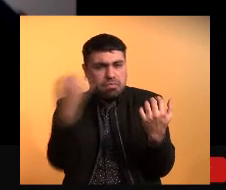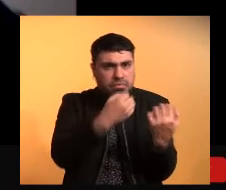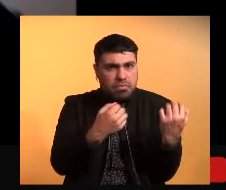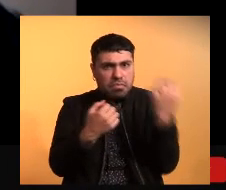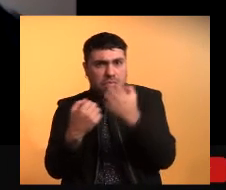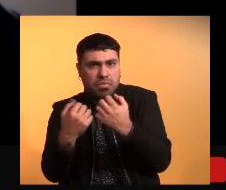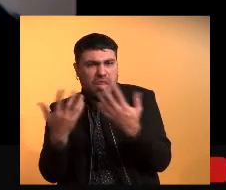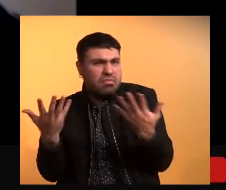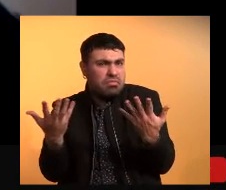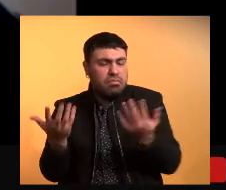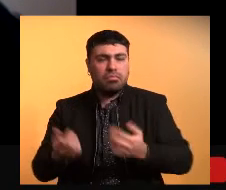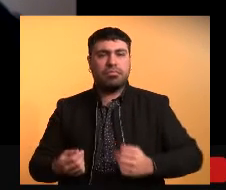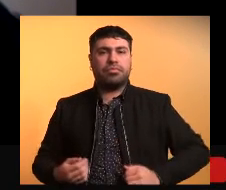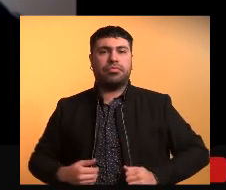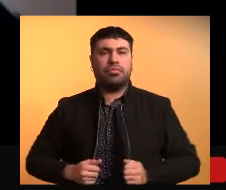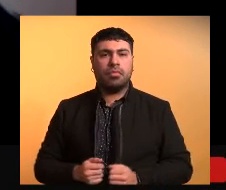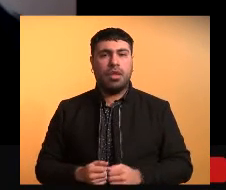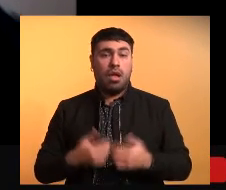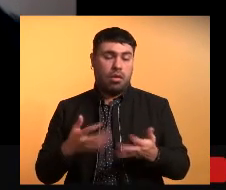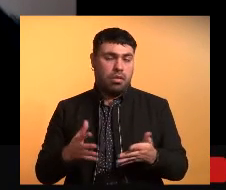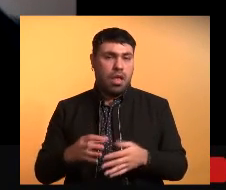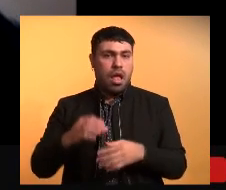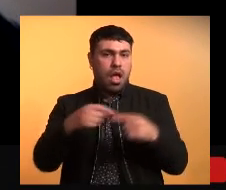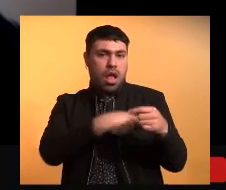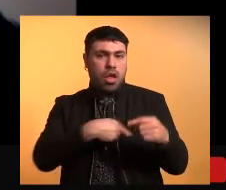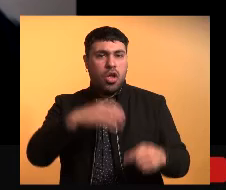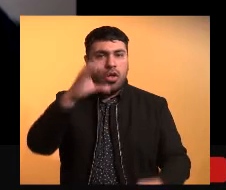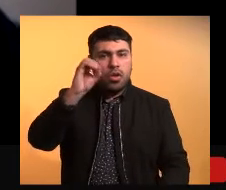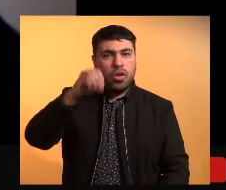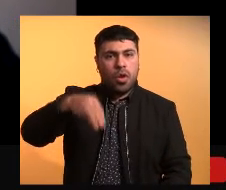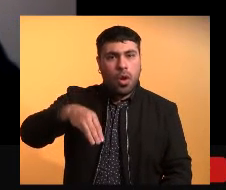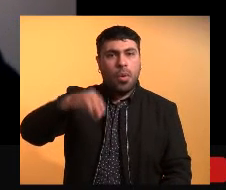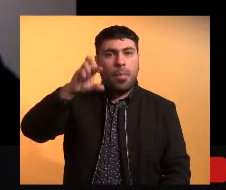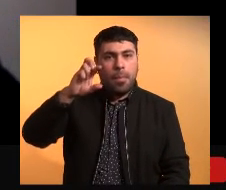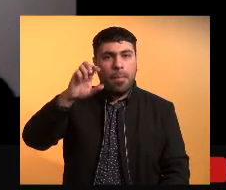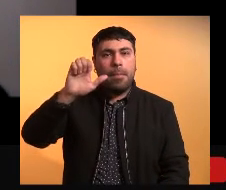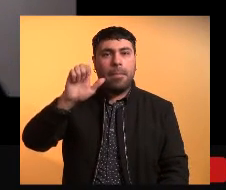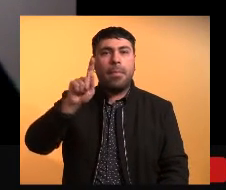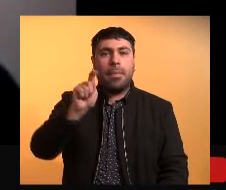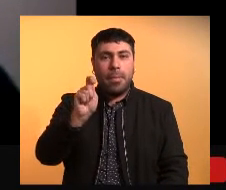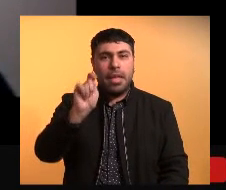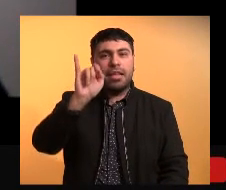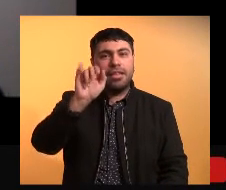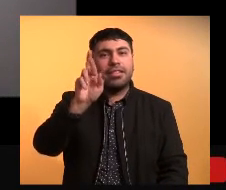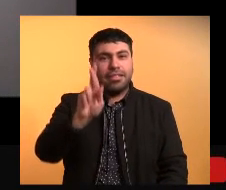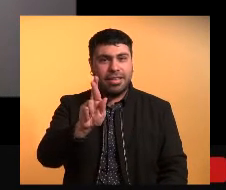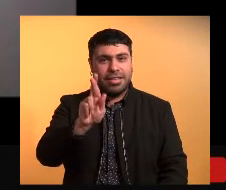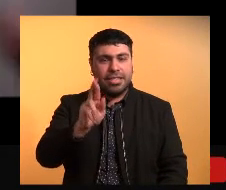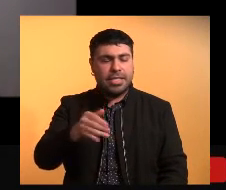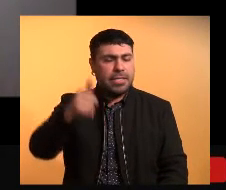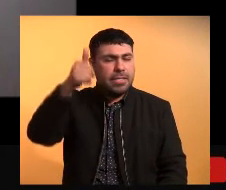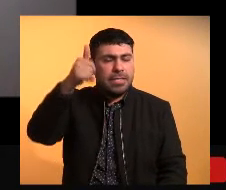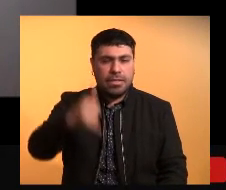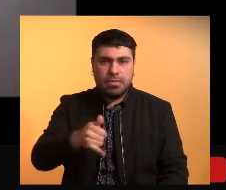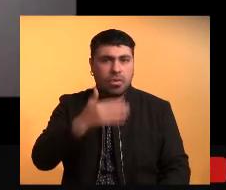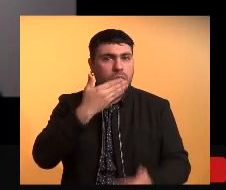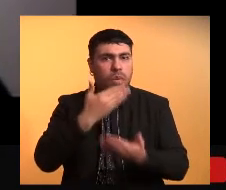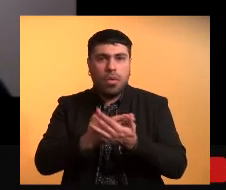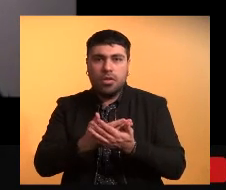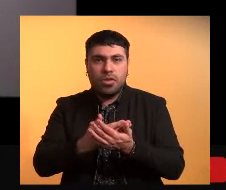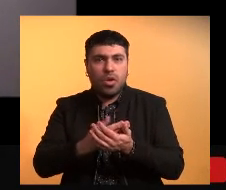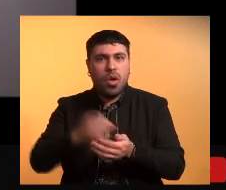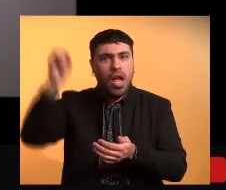Bueno, siempre se produce competencia cuando algo, en este caso sustrato, o por ejemplo alimento